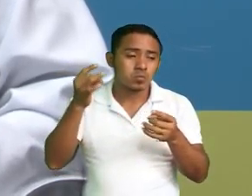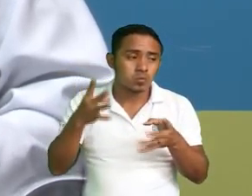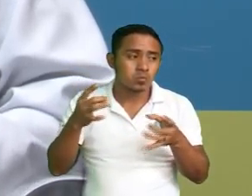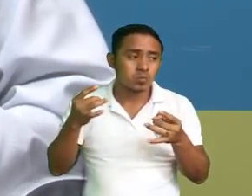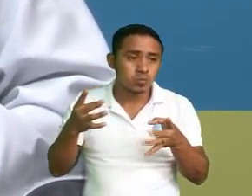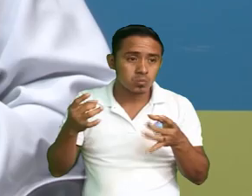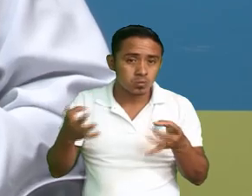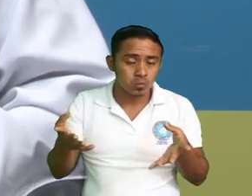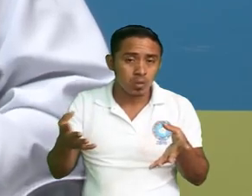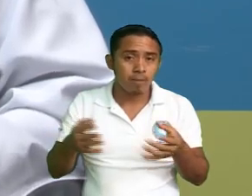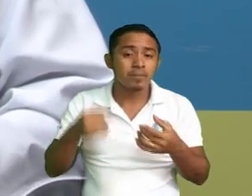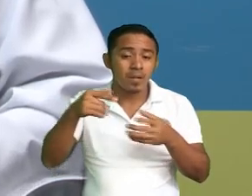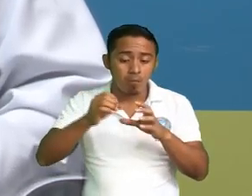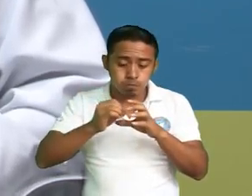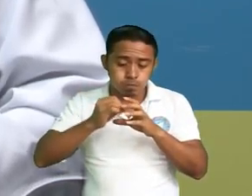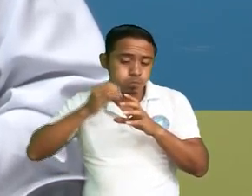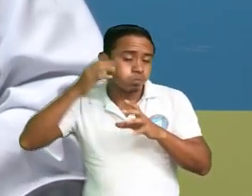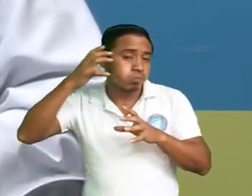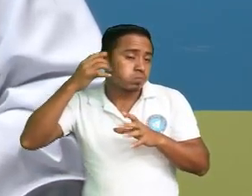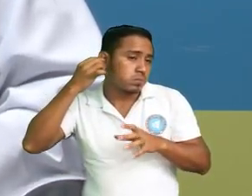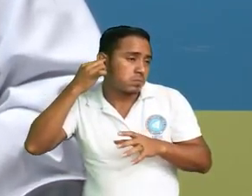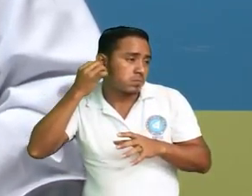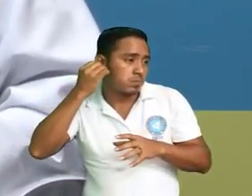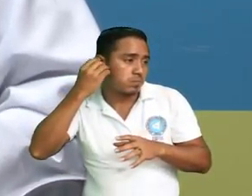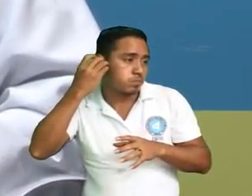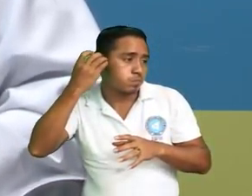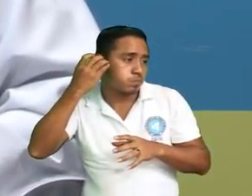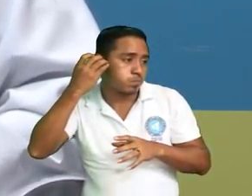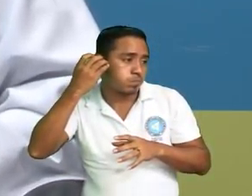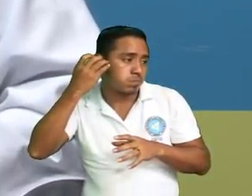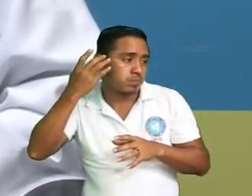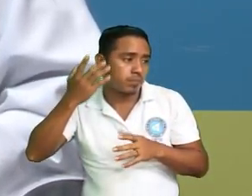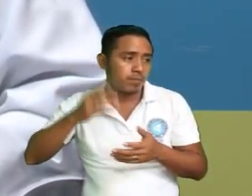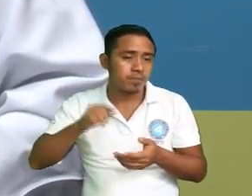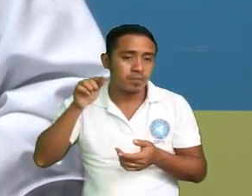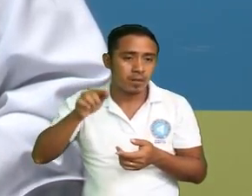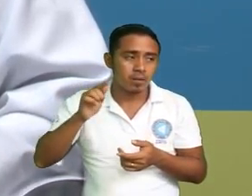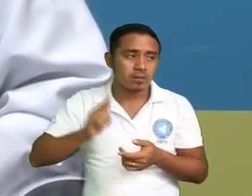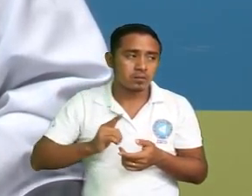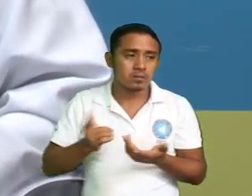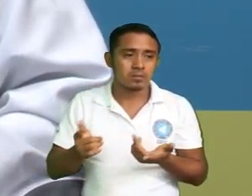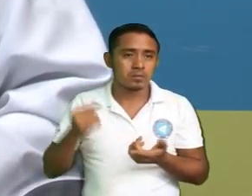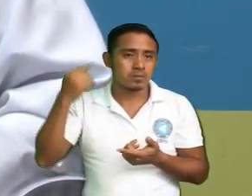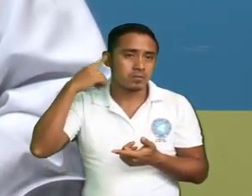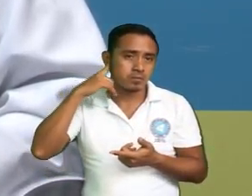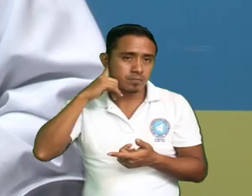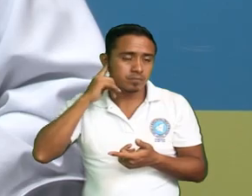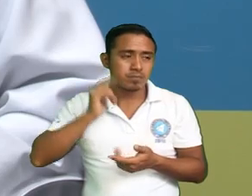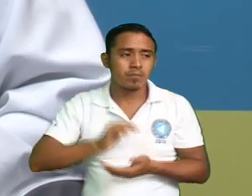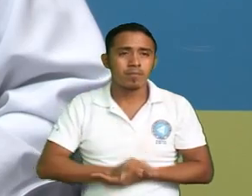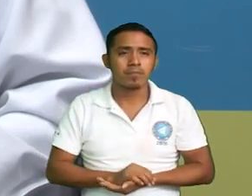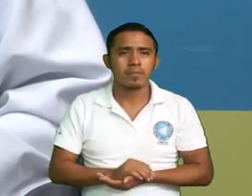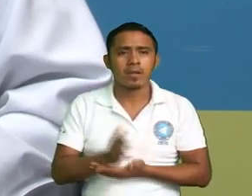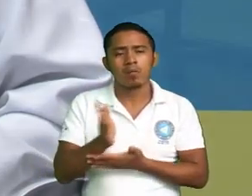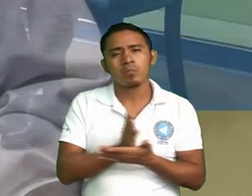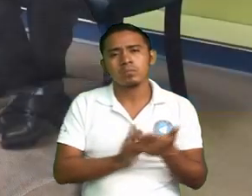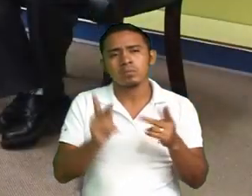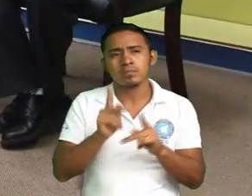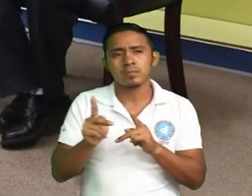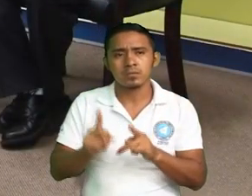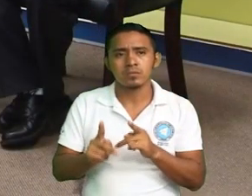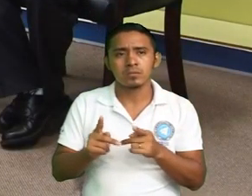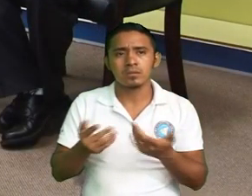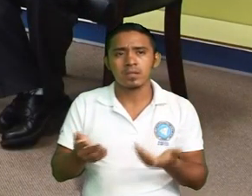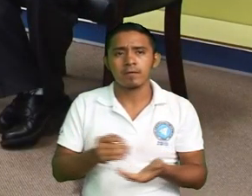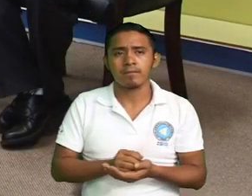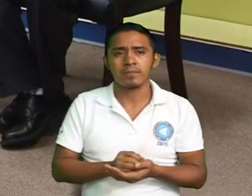que es cuando ya se inflama y entonces produce un dolor en el oído. Algunas personas suelen limpiarse